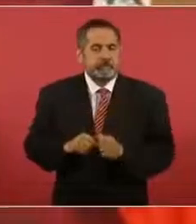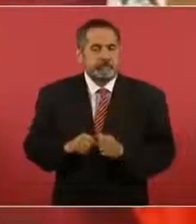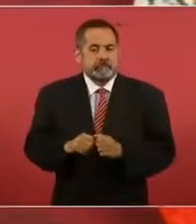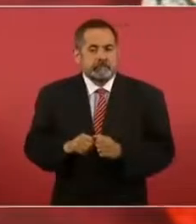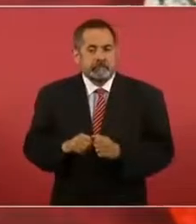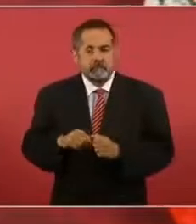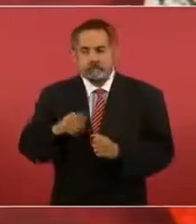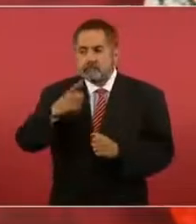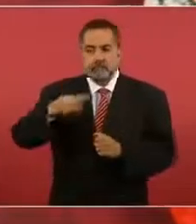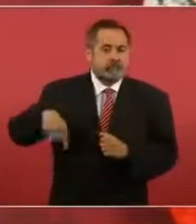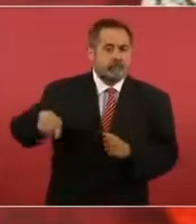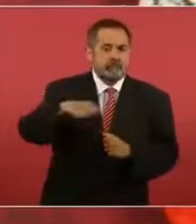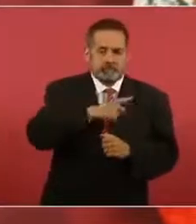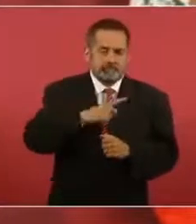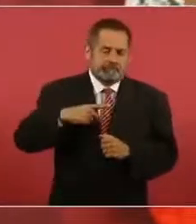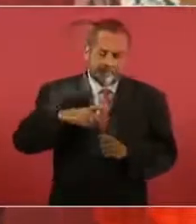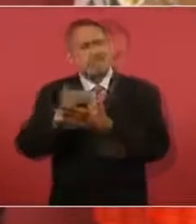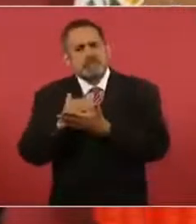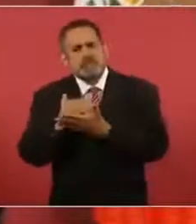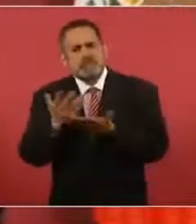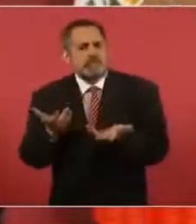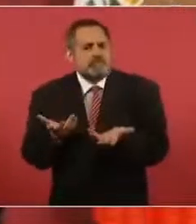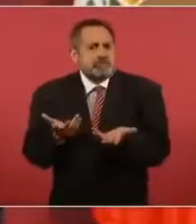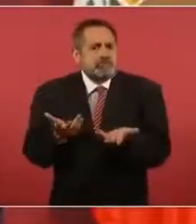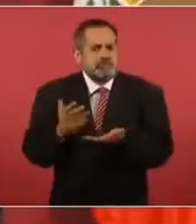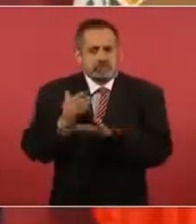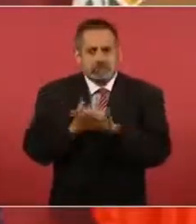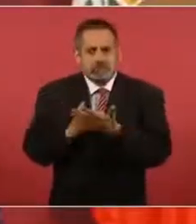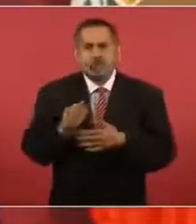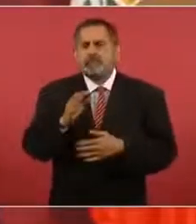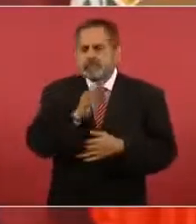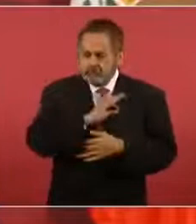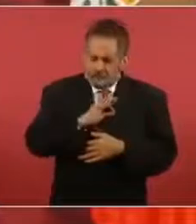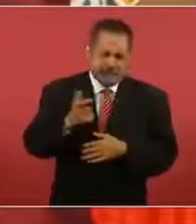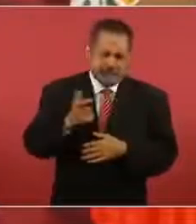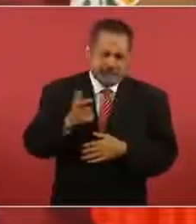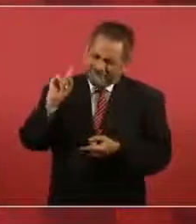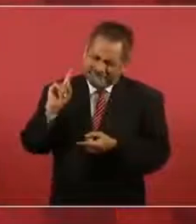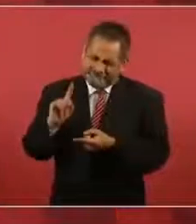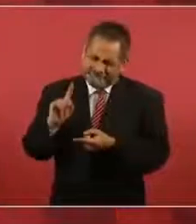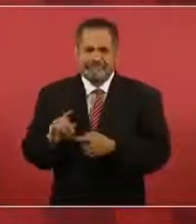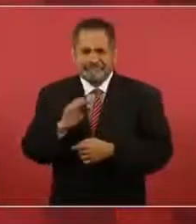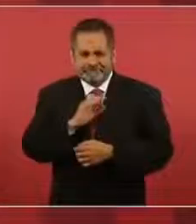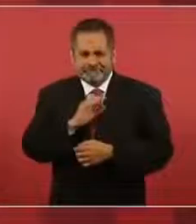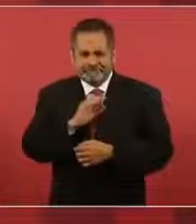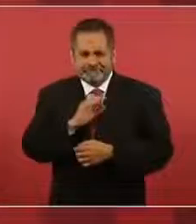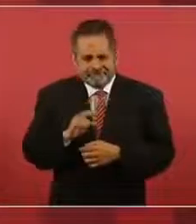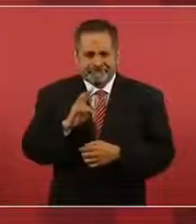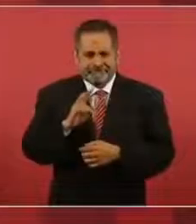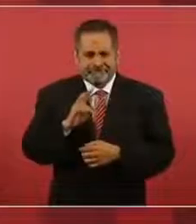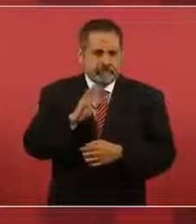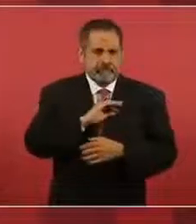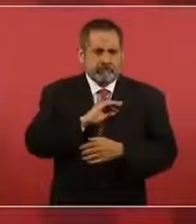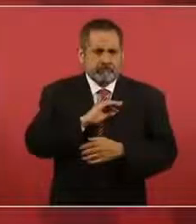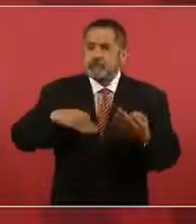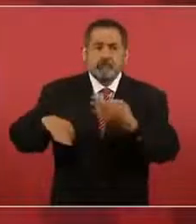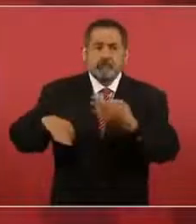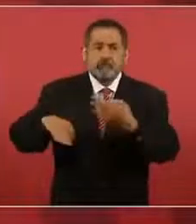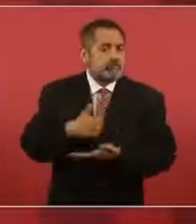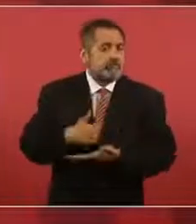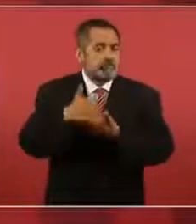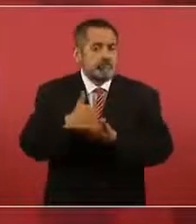todos tenemos que hacer un esfuerzo. Entonces podemos bajar todavía más. Si todos